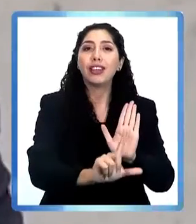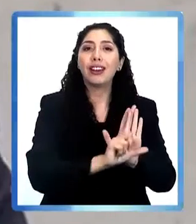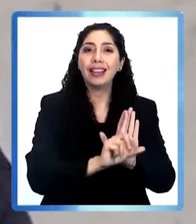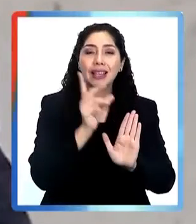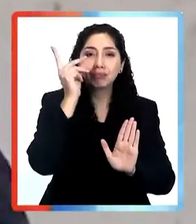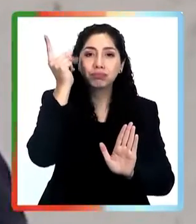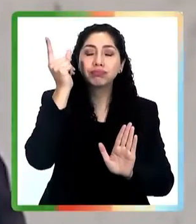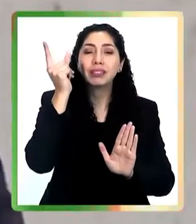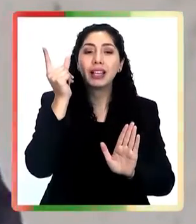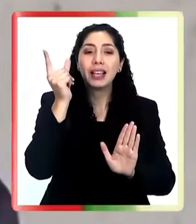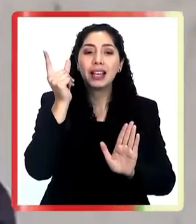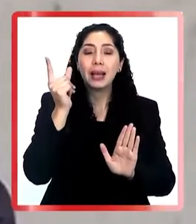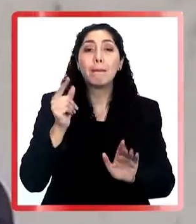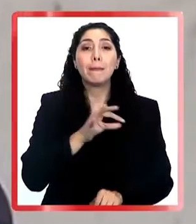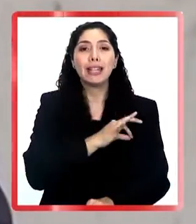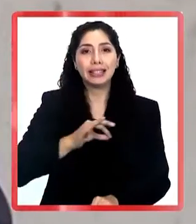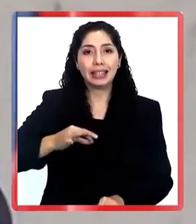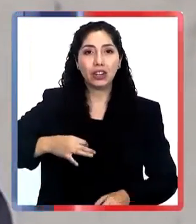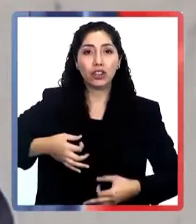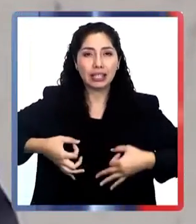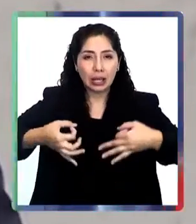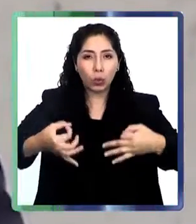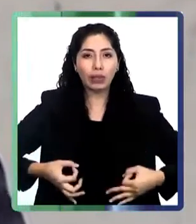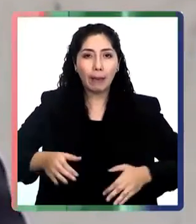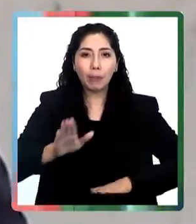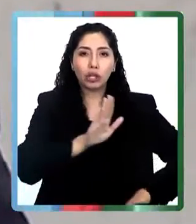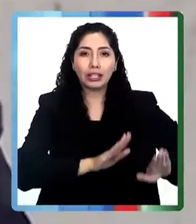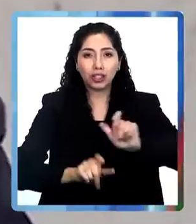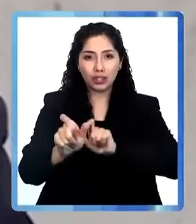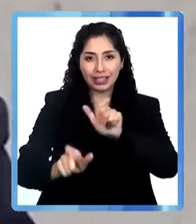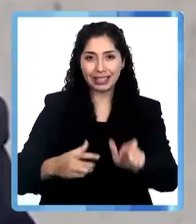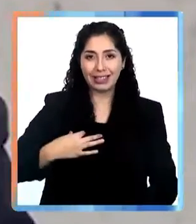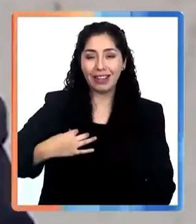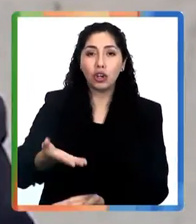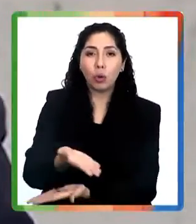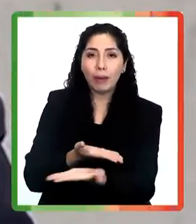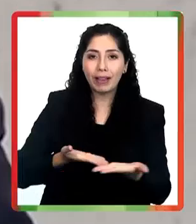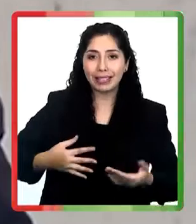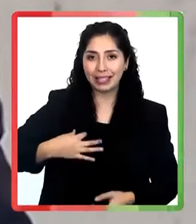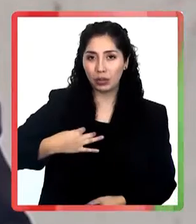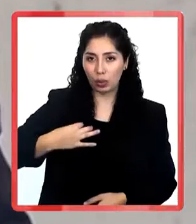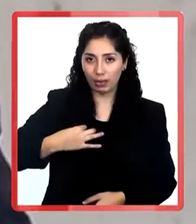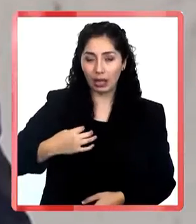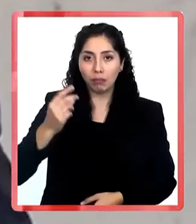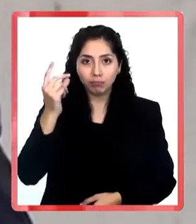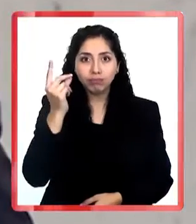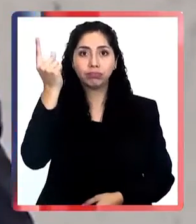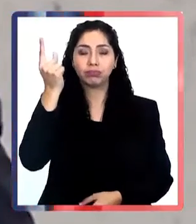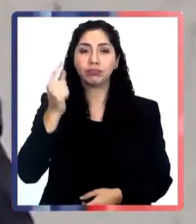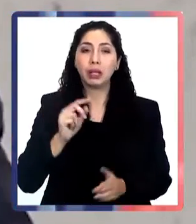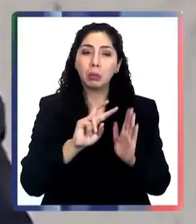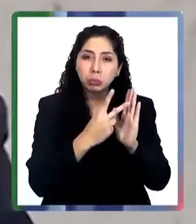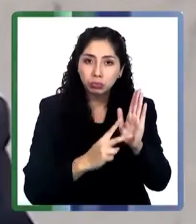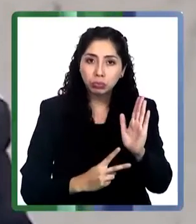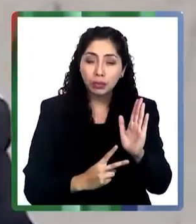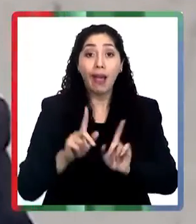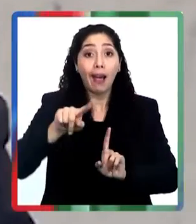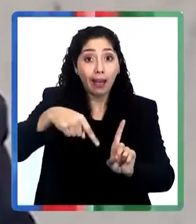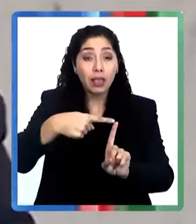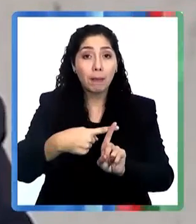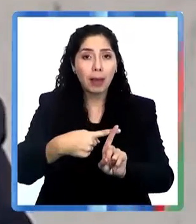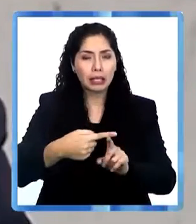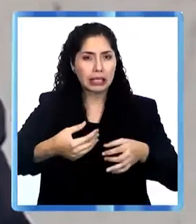ley que crea el ministerio de seguridad protección civil y convivencia ciudadana además tenemos la convicción